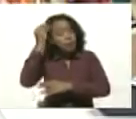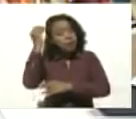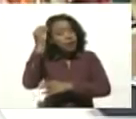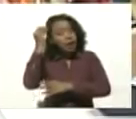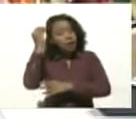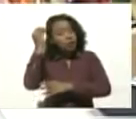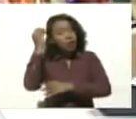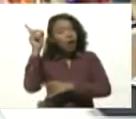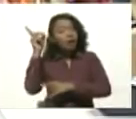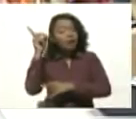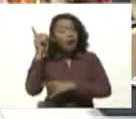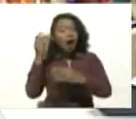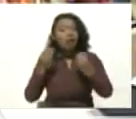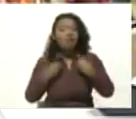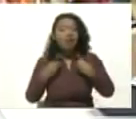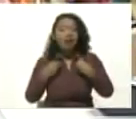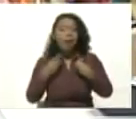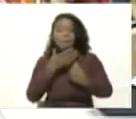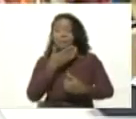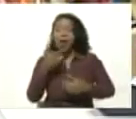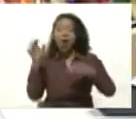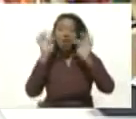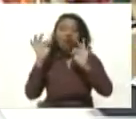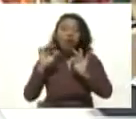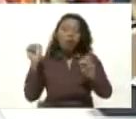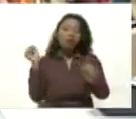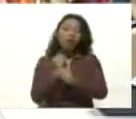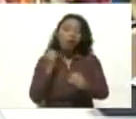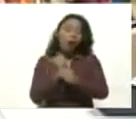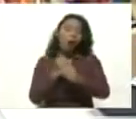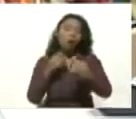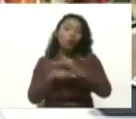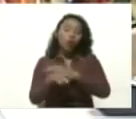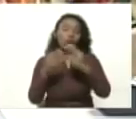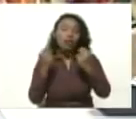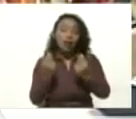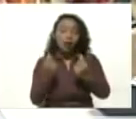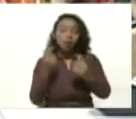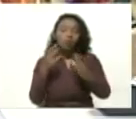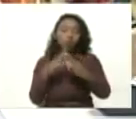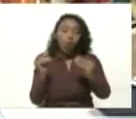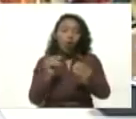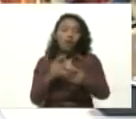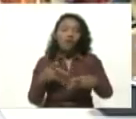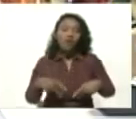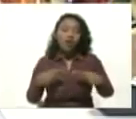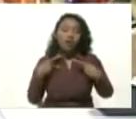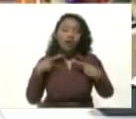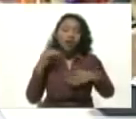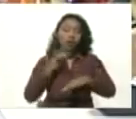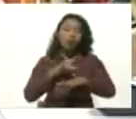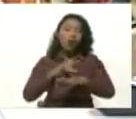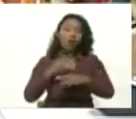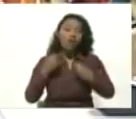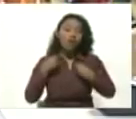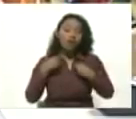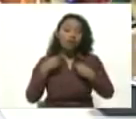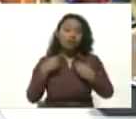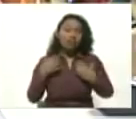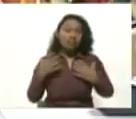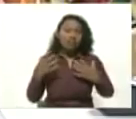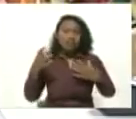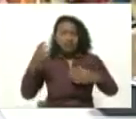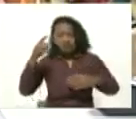podían conseguir allá mejores condiciones de trabajo, de ingreso, de vida. Y les ha tocado vivir un infierno